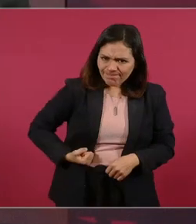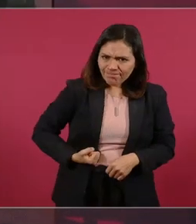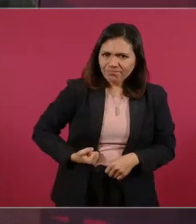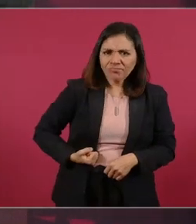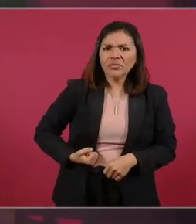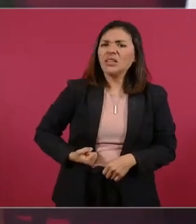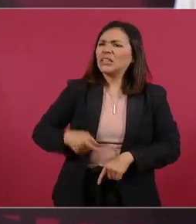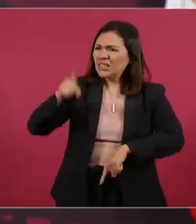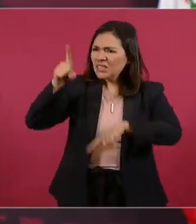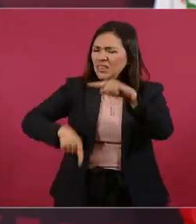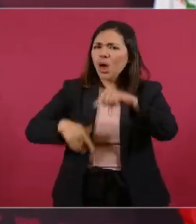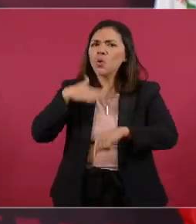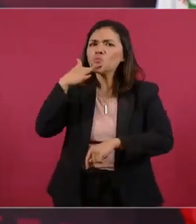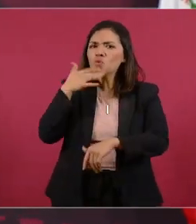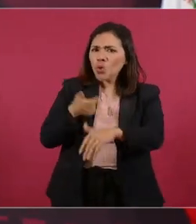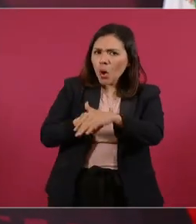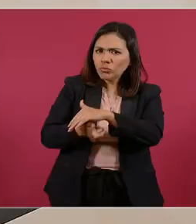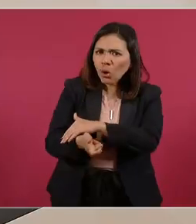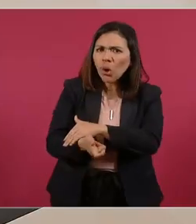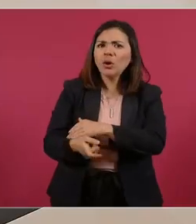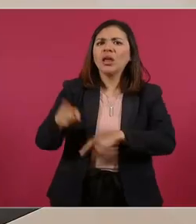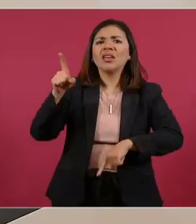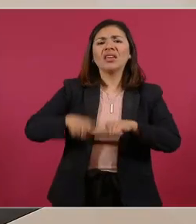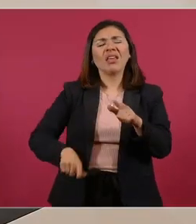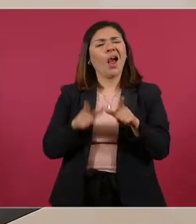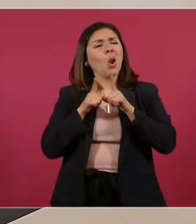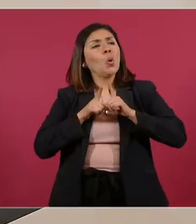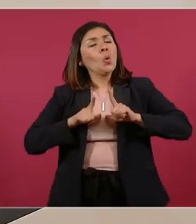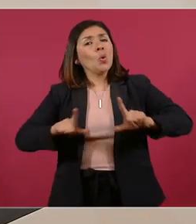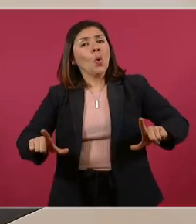evitando la corrupción, evitando los lujos